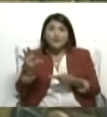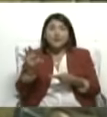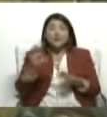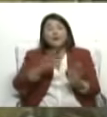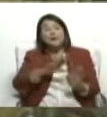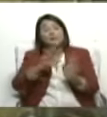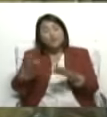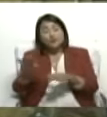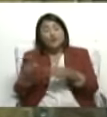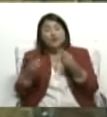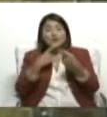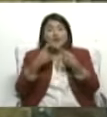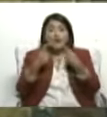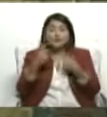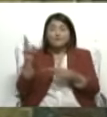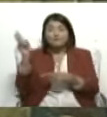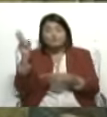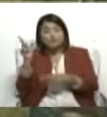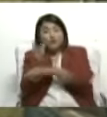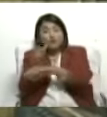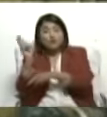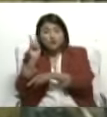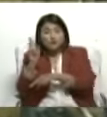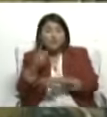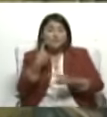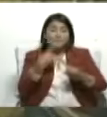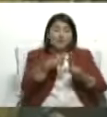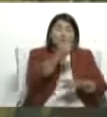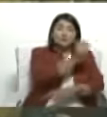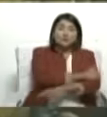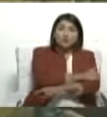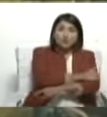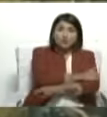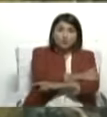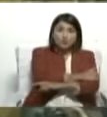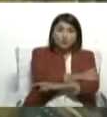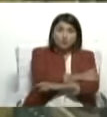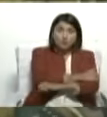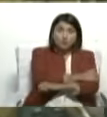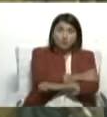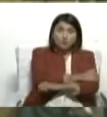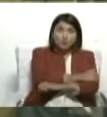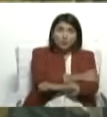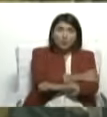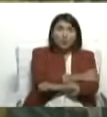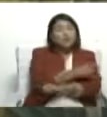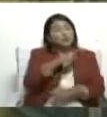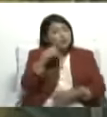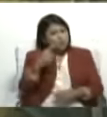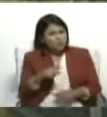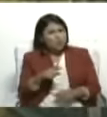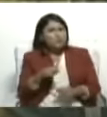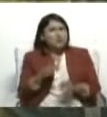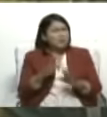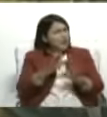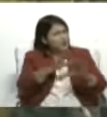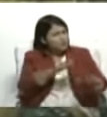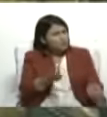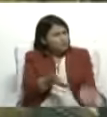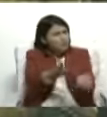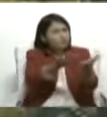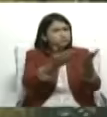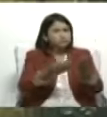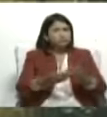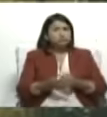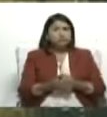diálogo entre el gobierno y la oposición venezolana. ¿Está Rusia dispuesto a impulsar una nueva reunión,